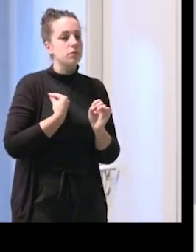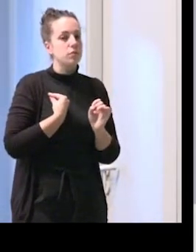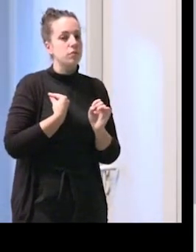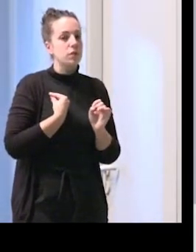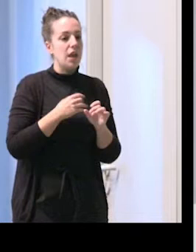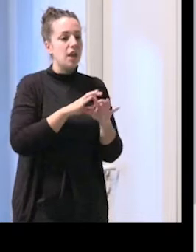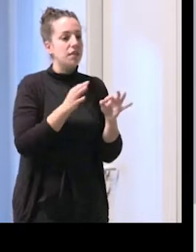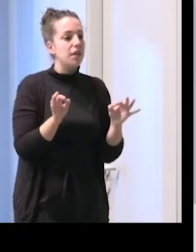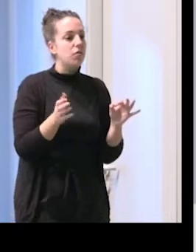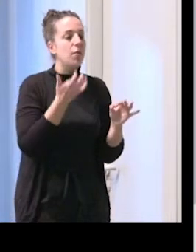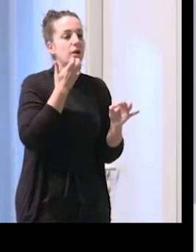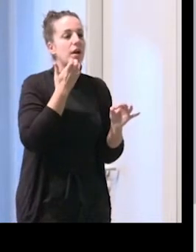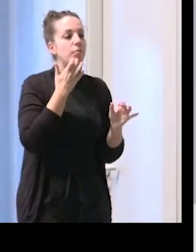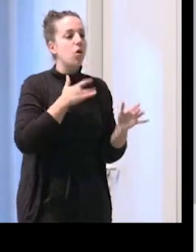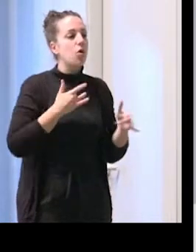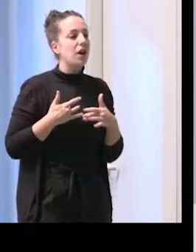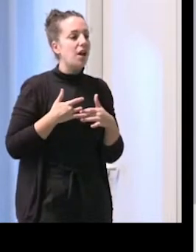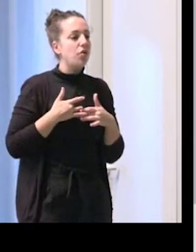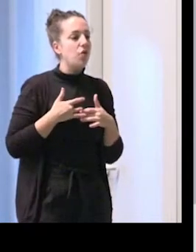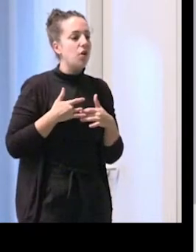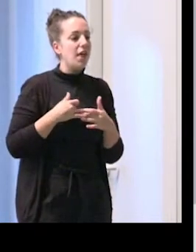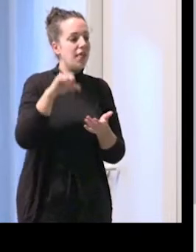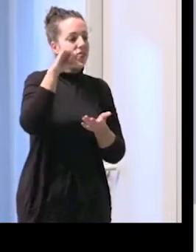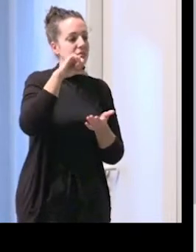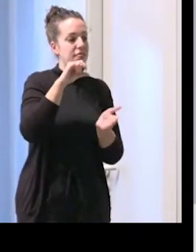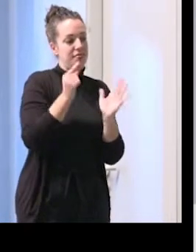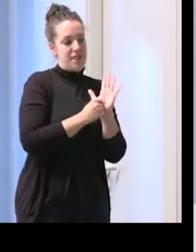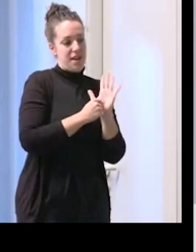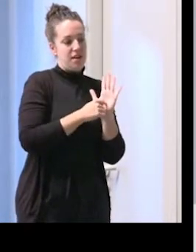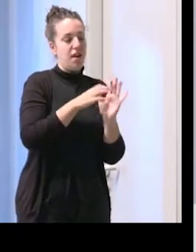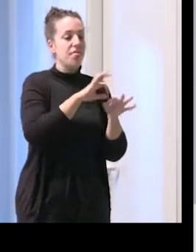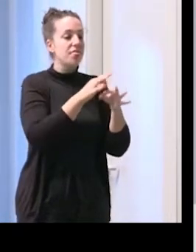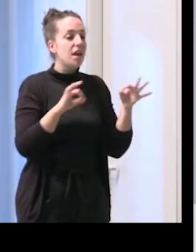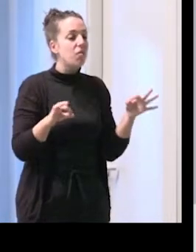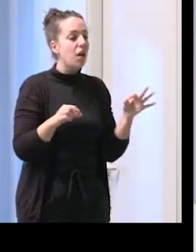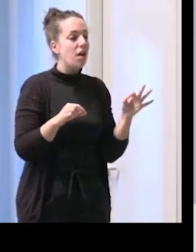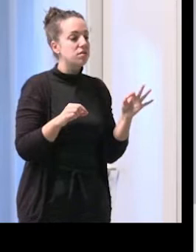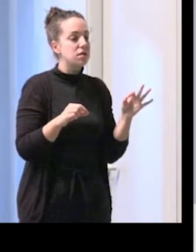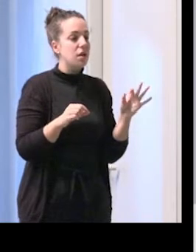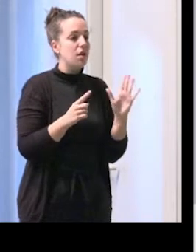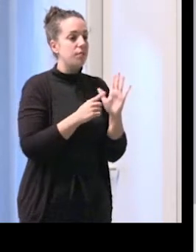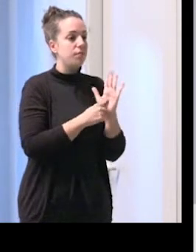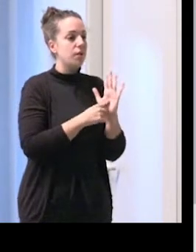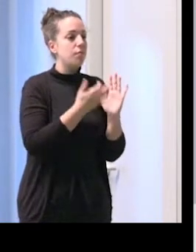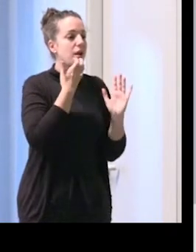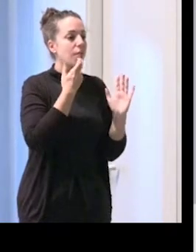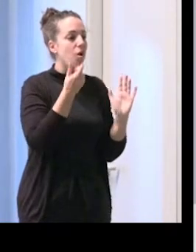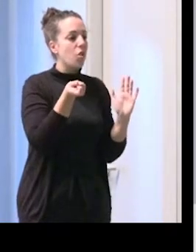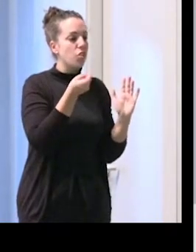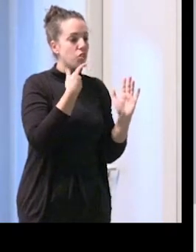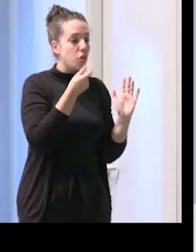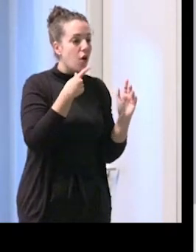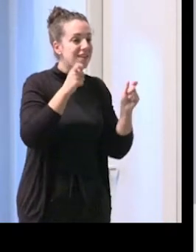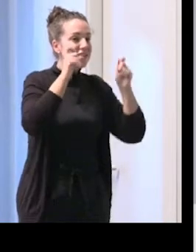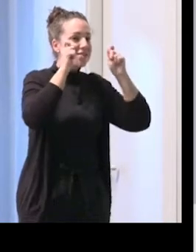el órgano diana, digamos, de un tratamiento. No poner células en sí, pero tratar de, con drogas, poder